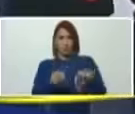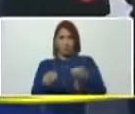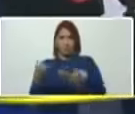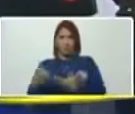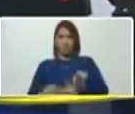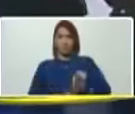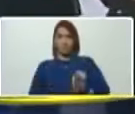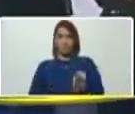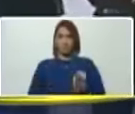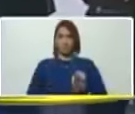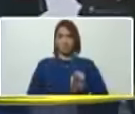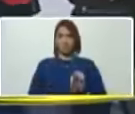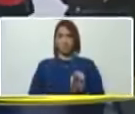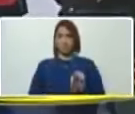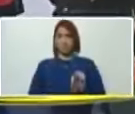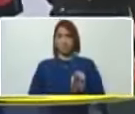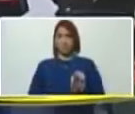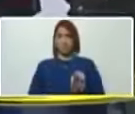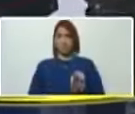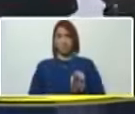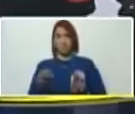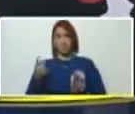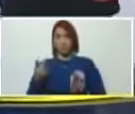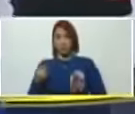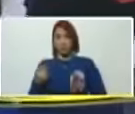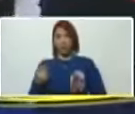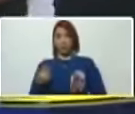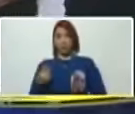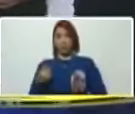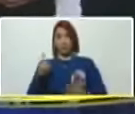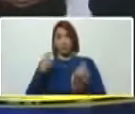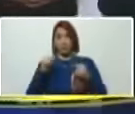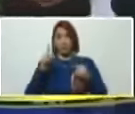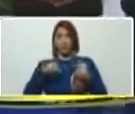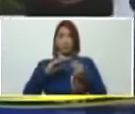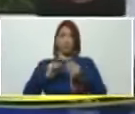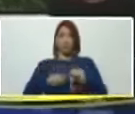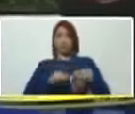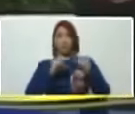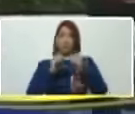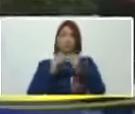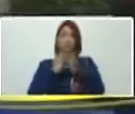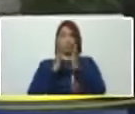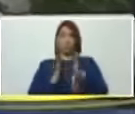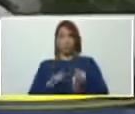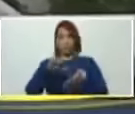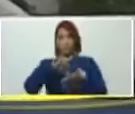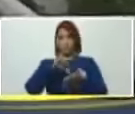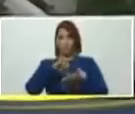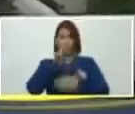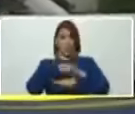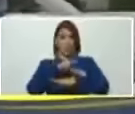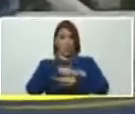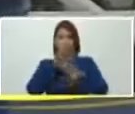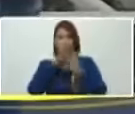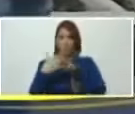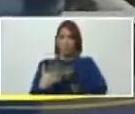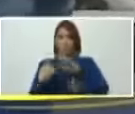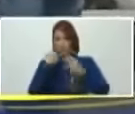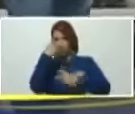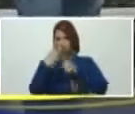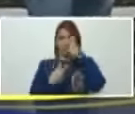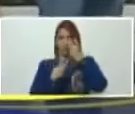Y en esa segunda fase incluimos la recuperación de escuelas y centros médicos en los barrios, nos fuimos barrio